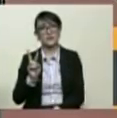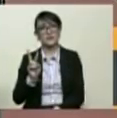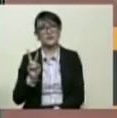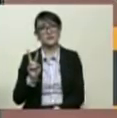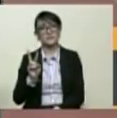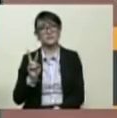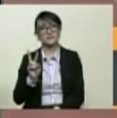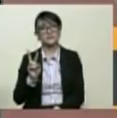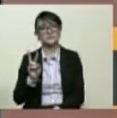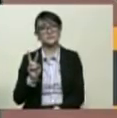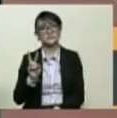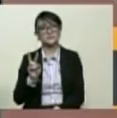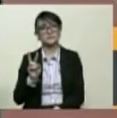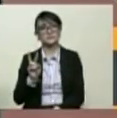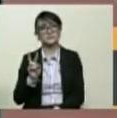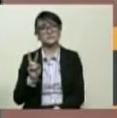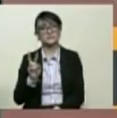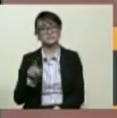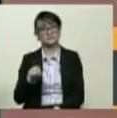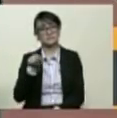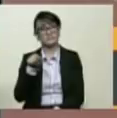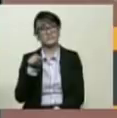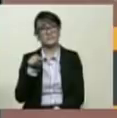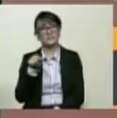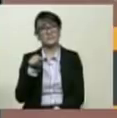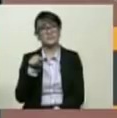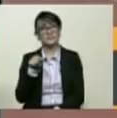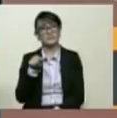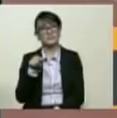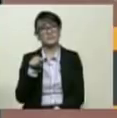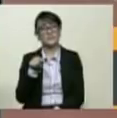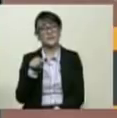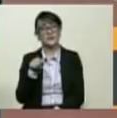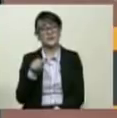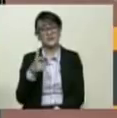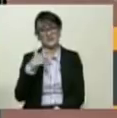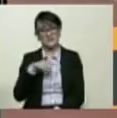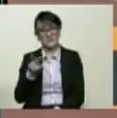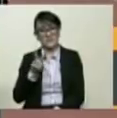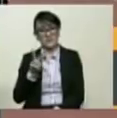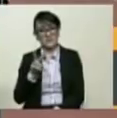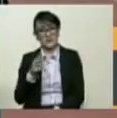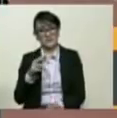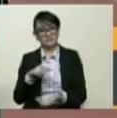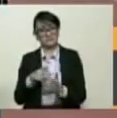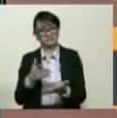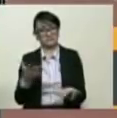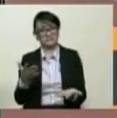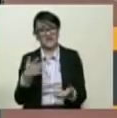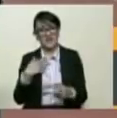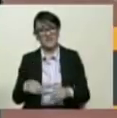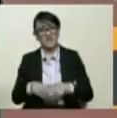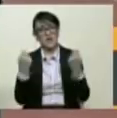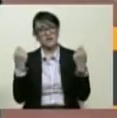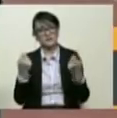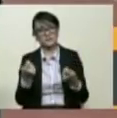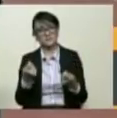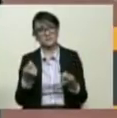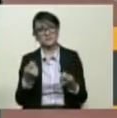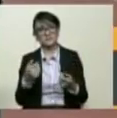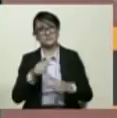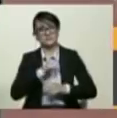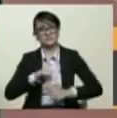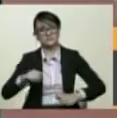grande el mote o el gentilicio de venezolano, que están solicitando violencia, bombardeo,